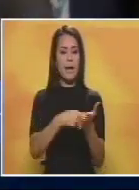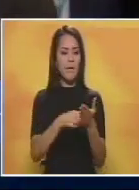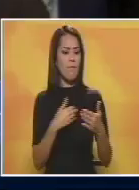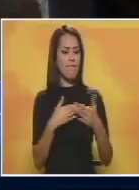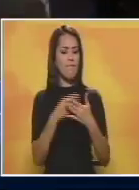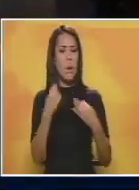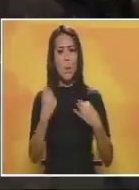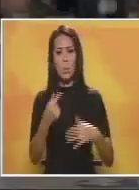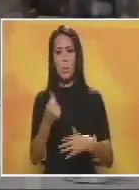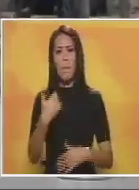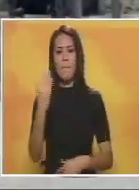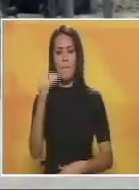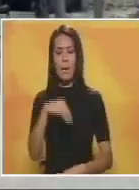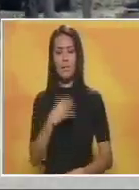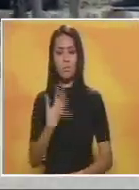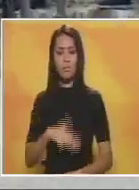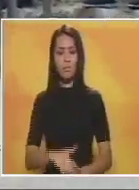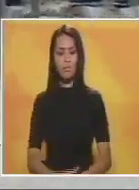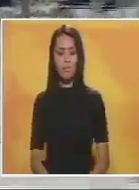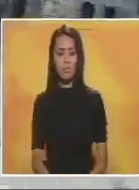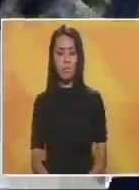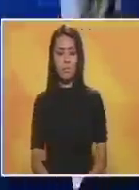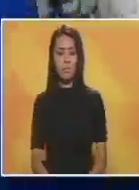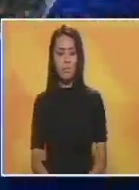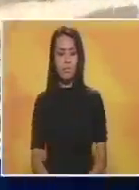grandes cantidades de impuestos.